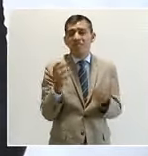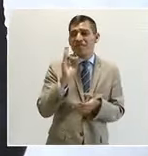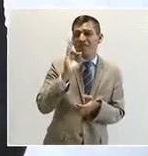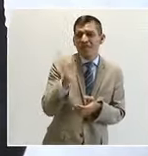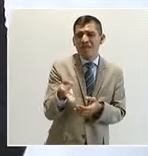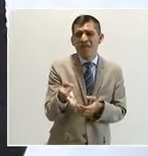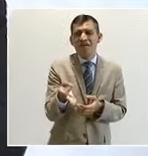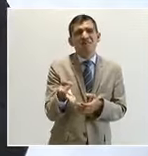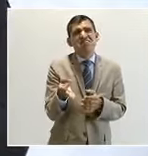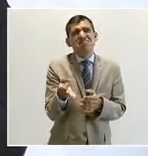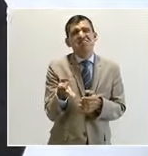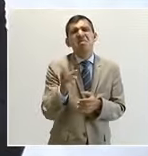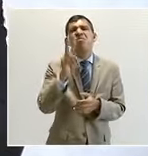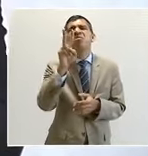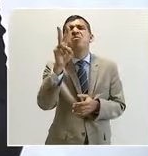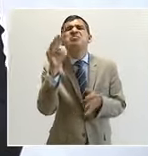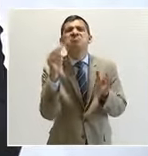a